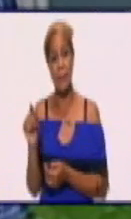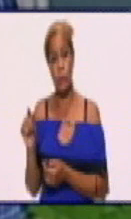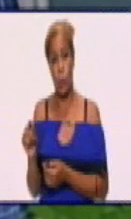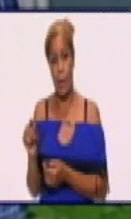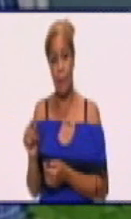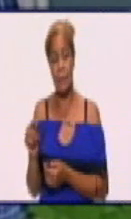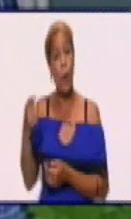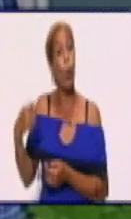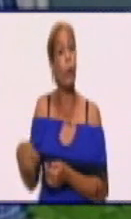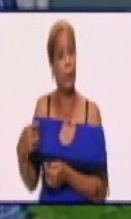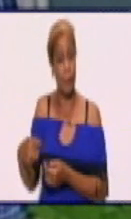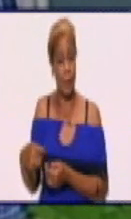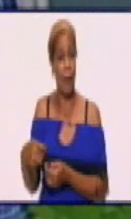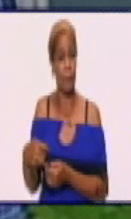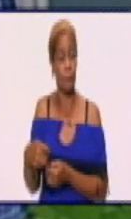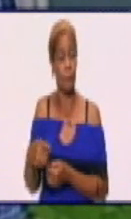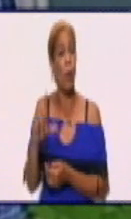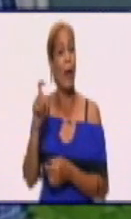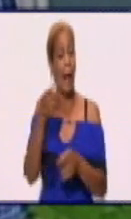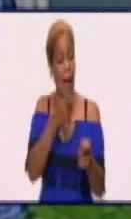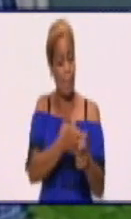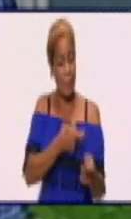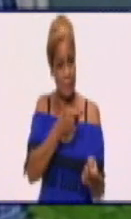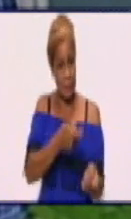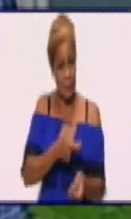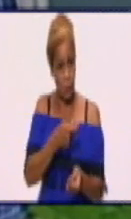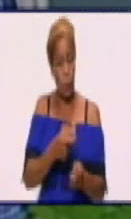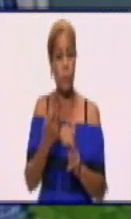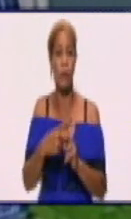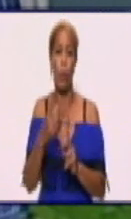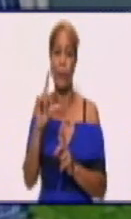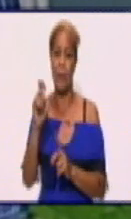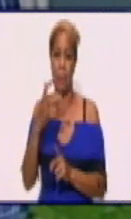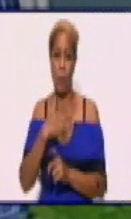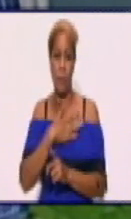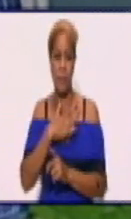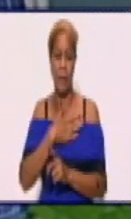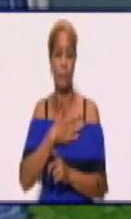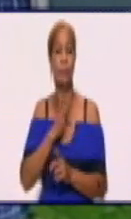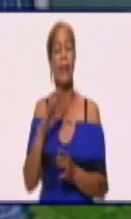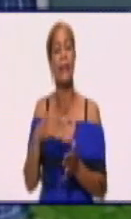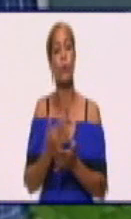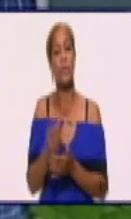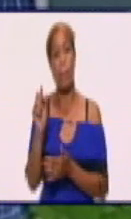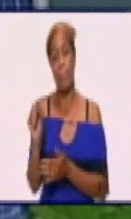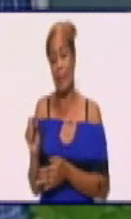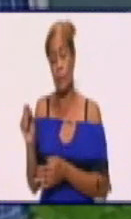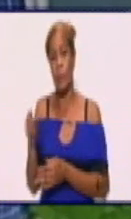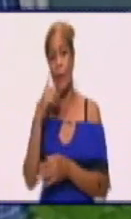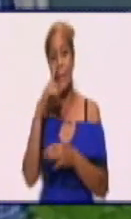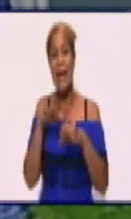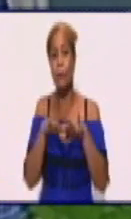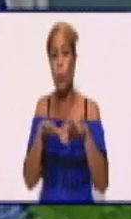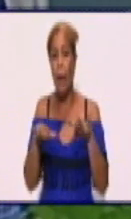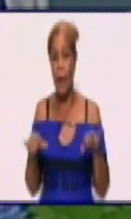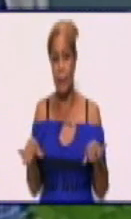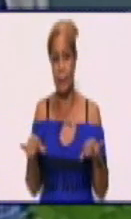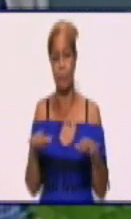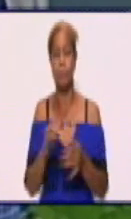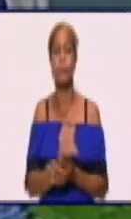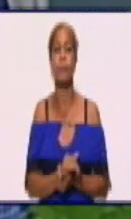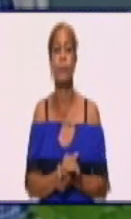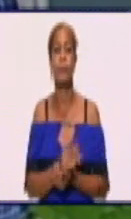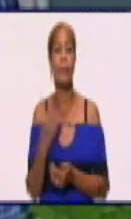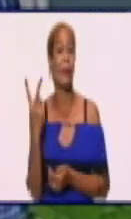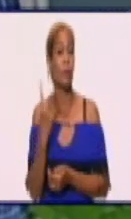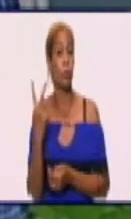hacer uso del virtual band es como un canal de pago los campesinos y los trabajadores por cuenta